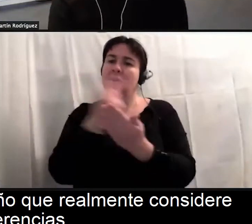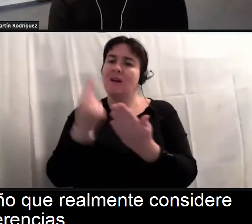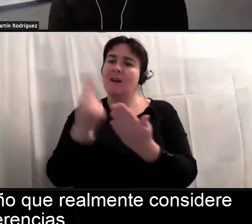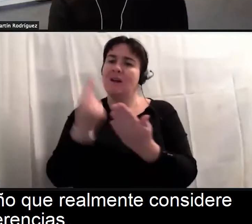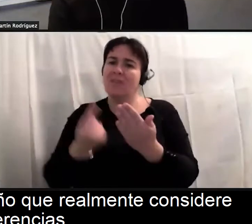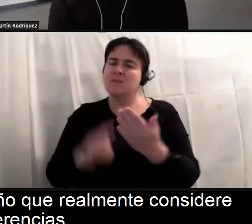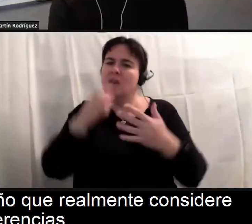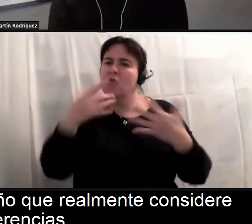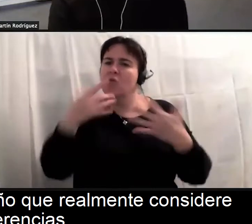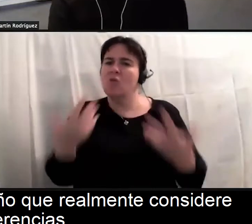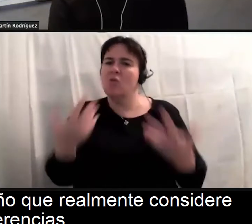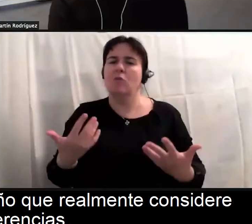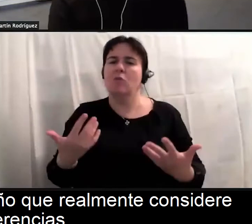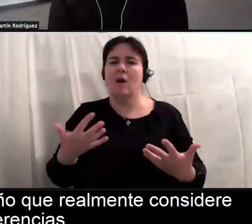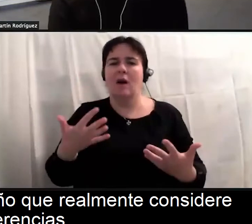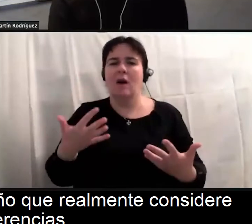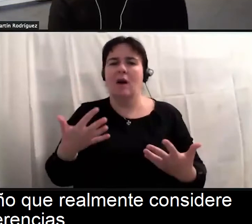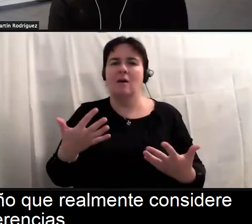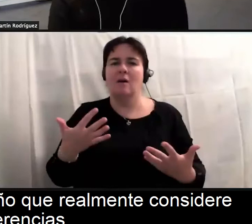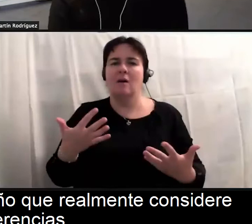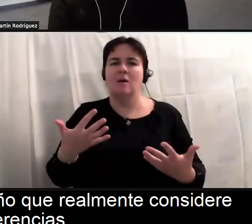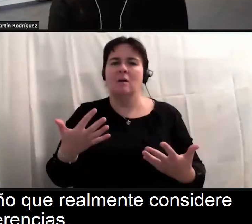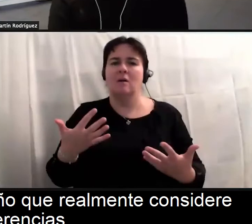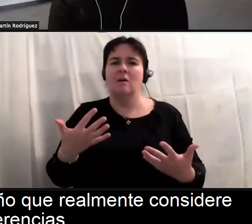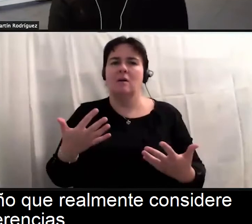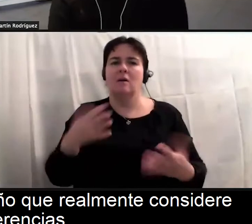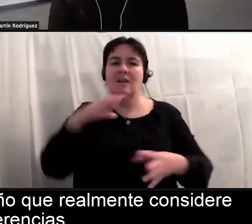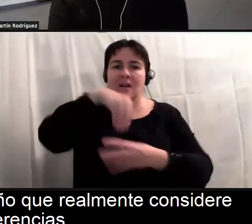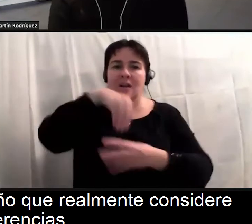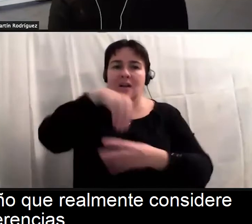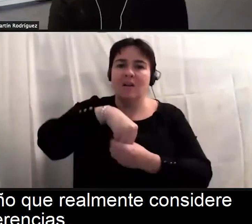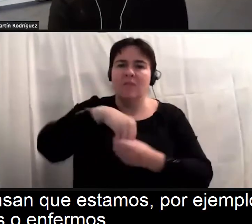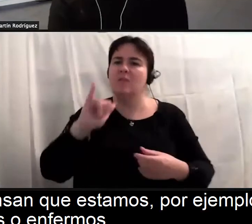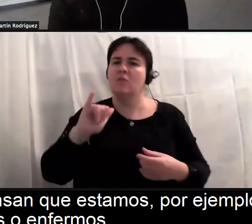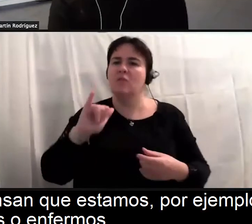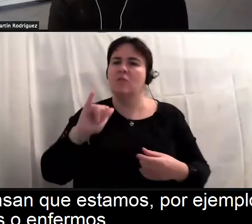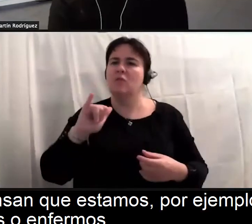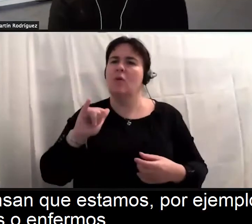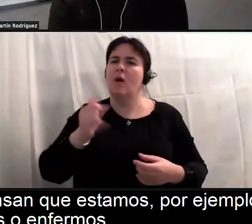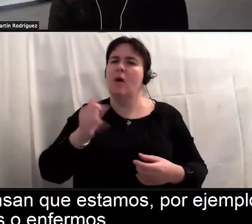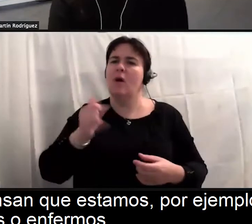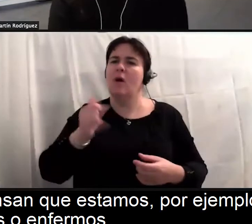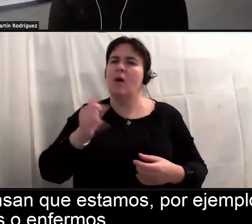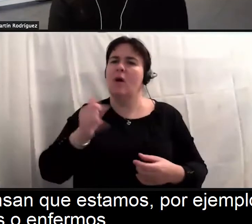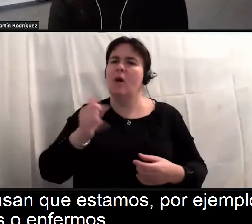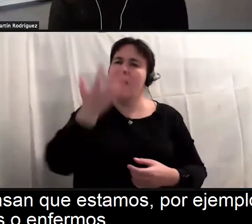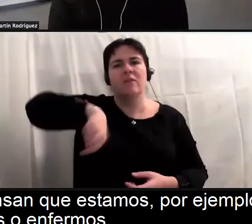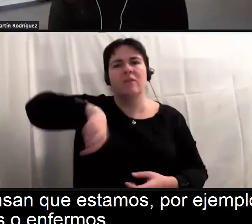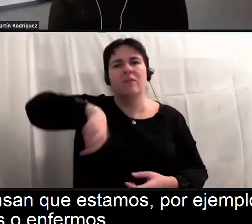considera nuestras preferencias vivimos con un